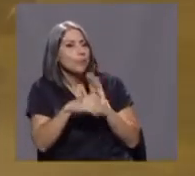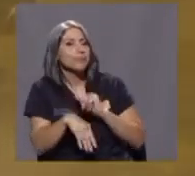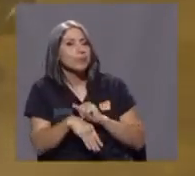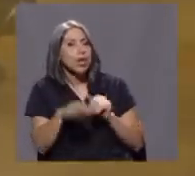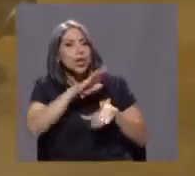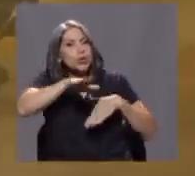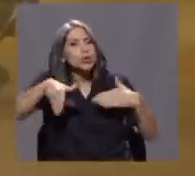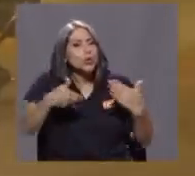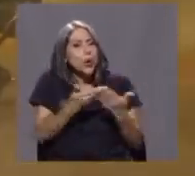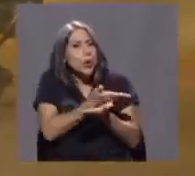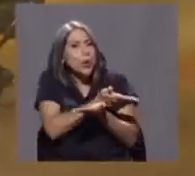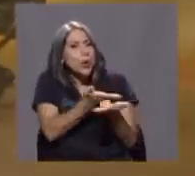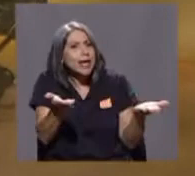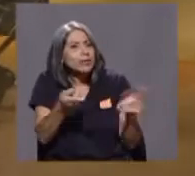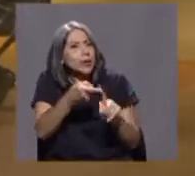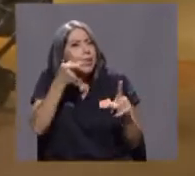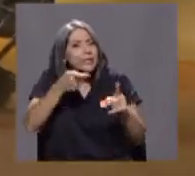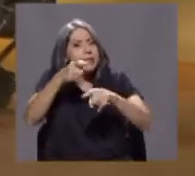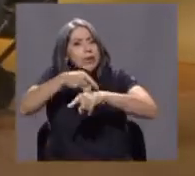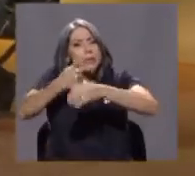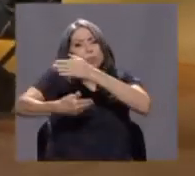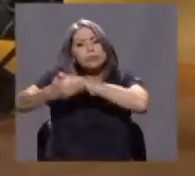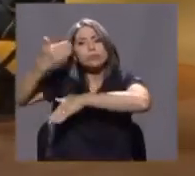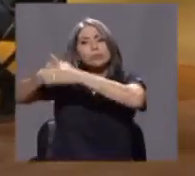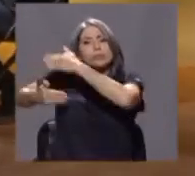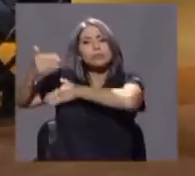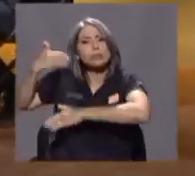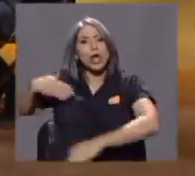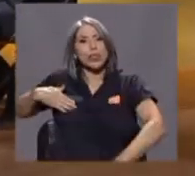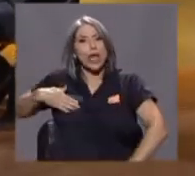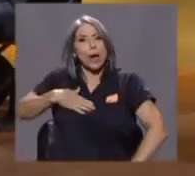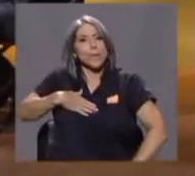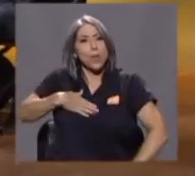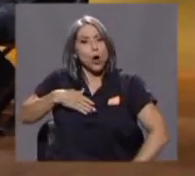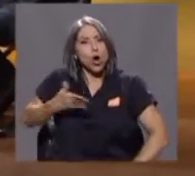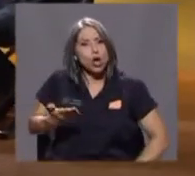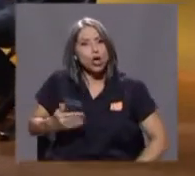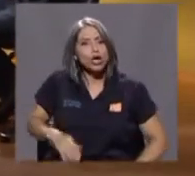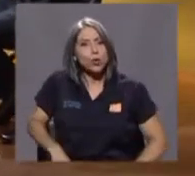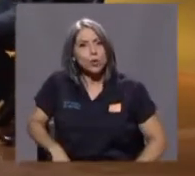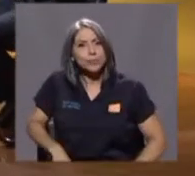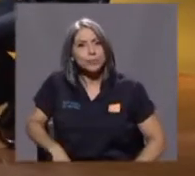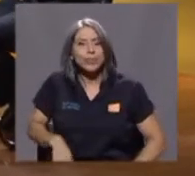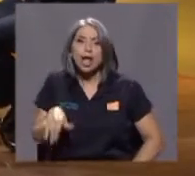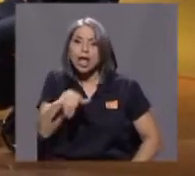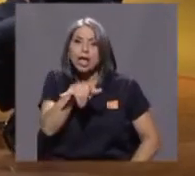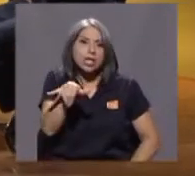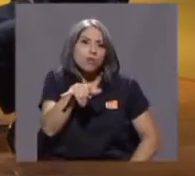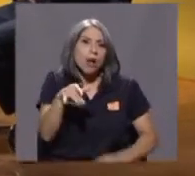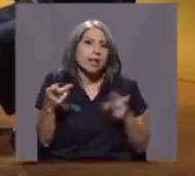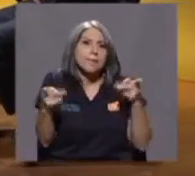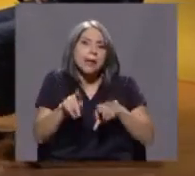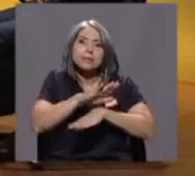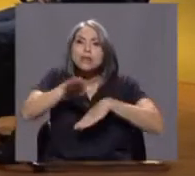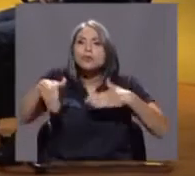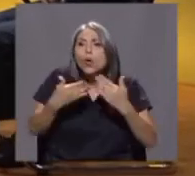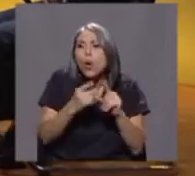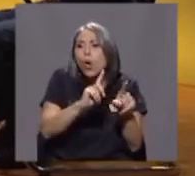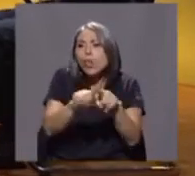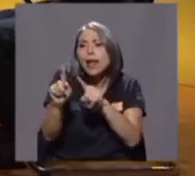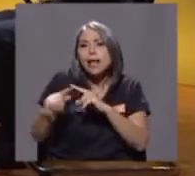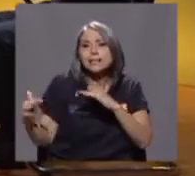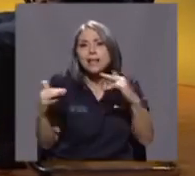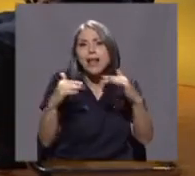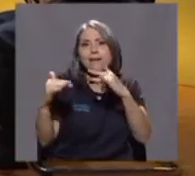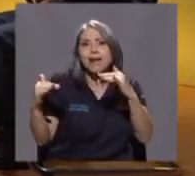acervo fue del periodo napoleónico, de manera que como en todas las guerras, Napoleón, si lo quieren ver,